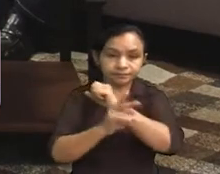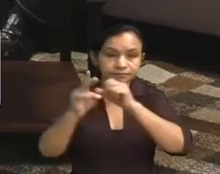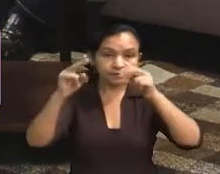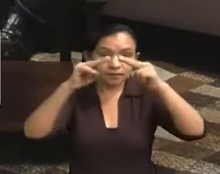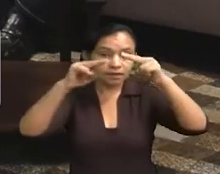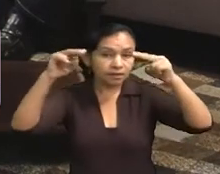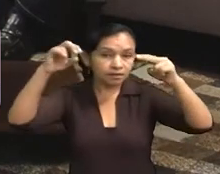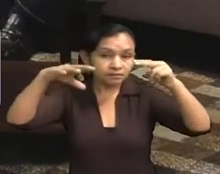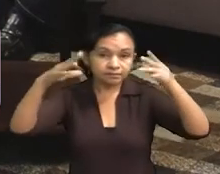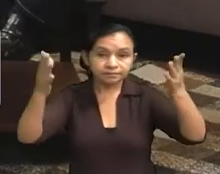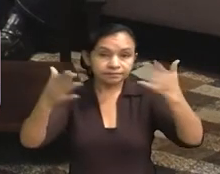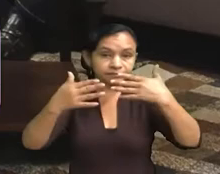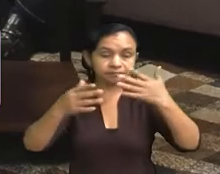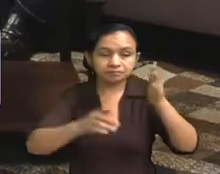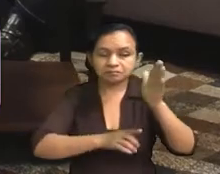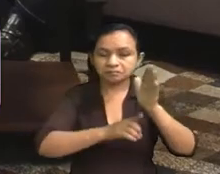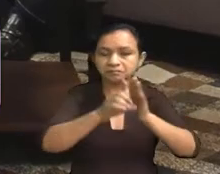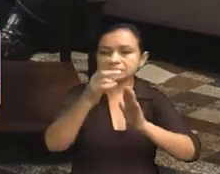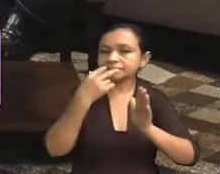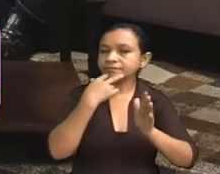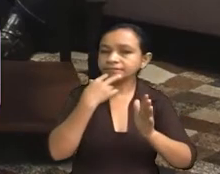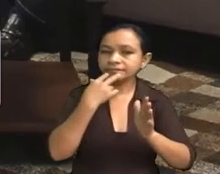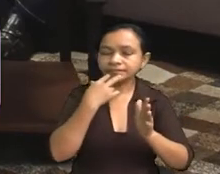energía, no se desarrolla,